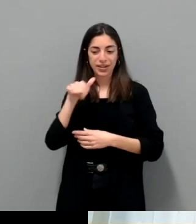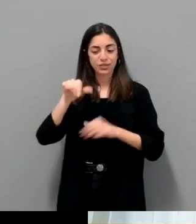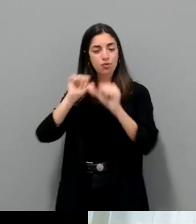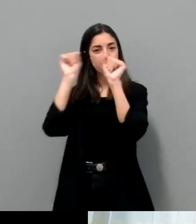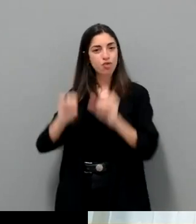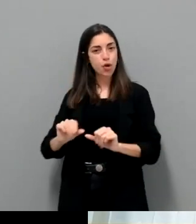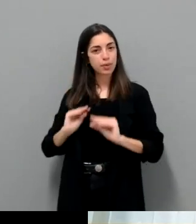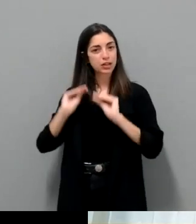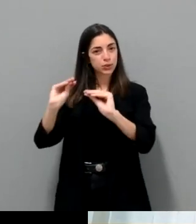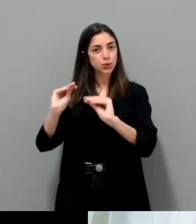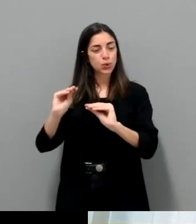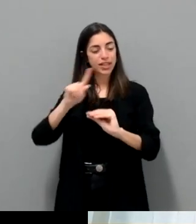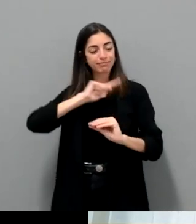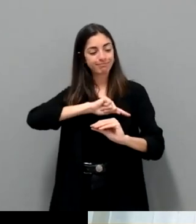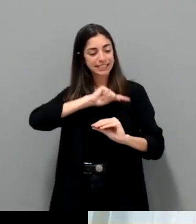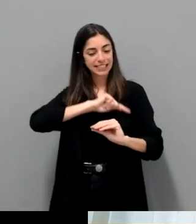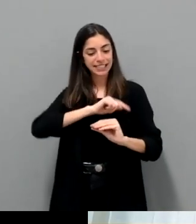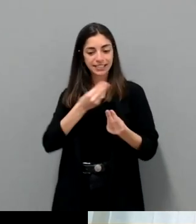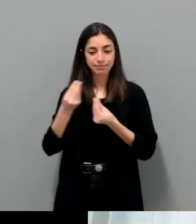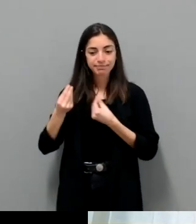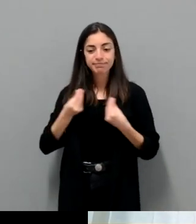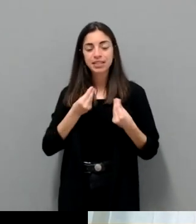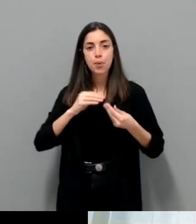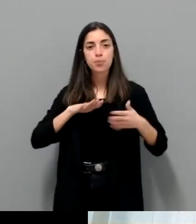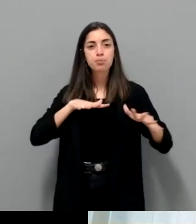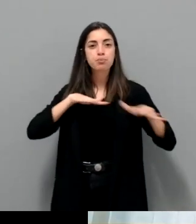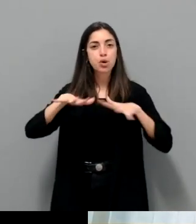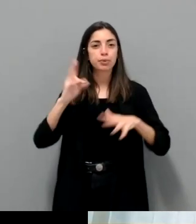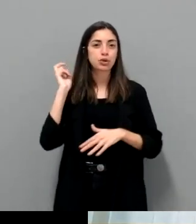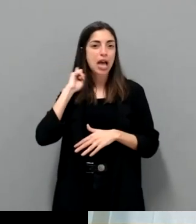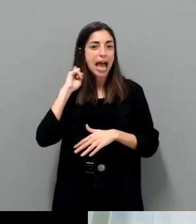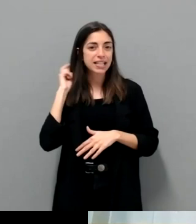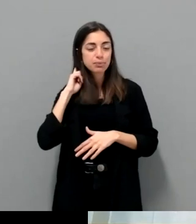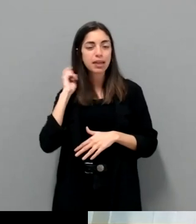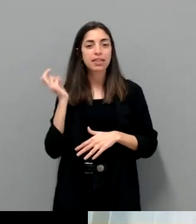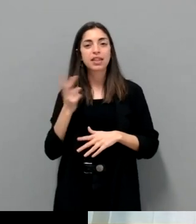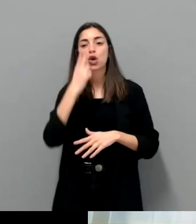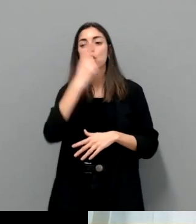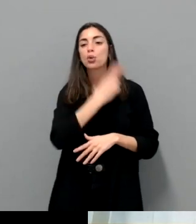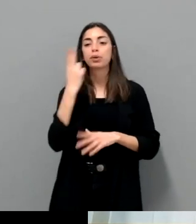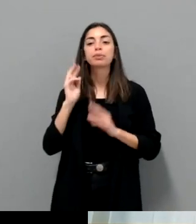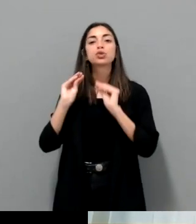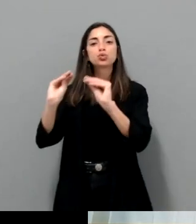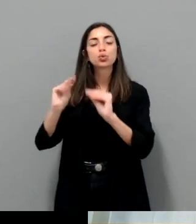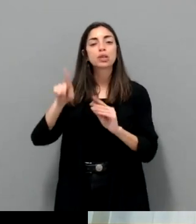de hacernos sentir al Movimiento Aspace su compromiso y su cercanía.